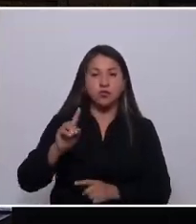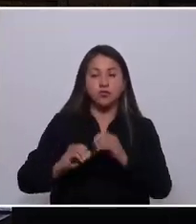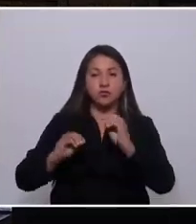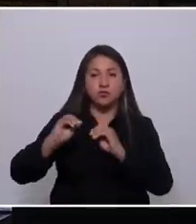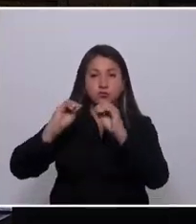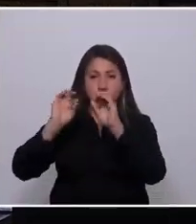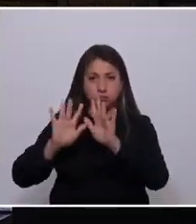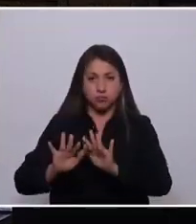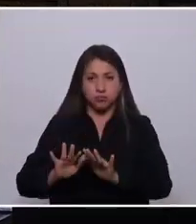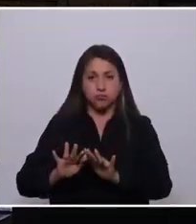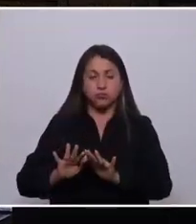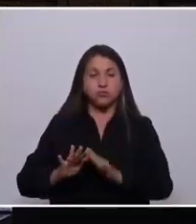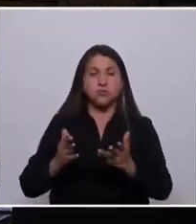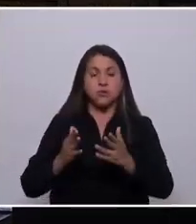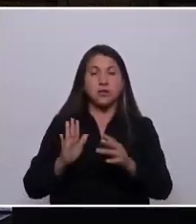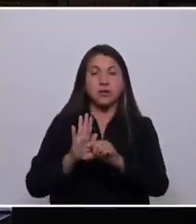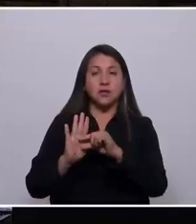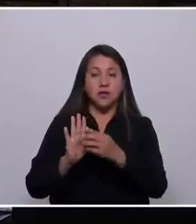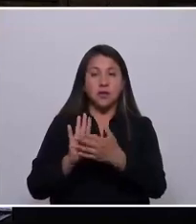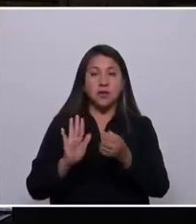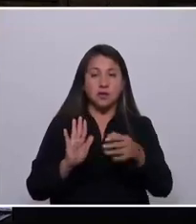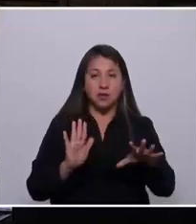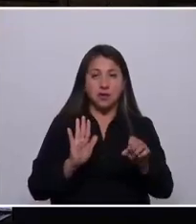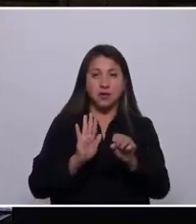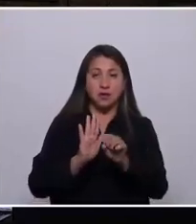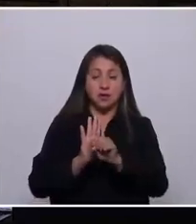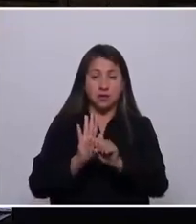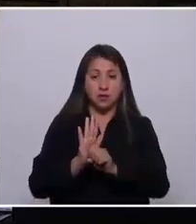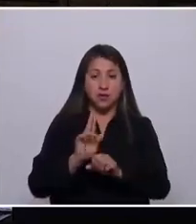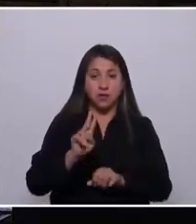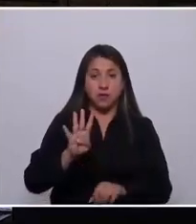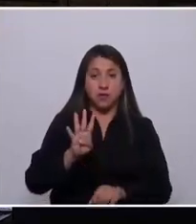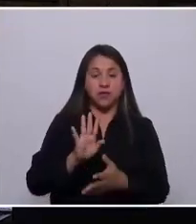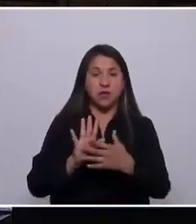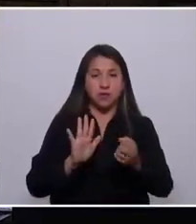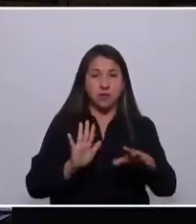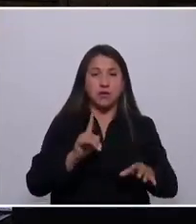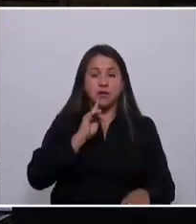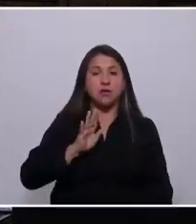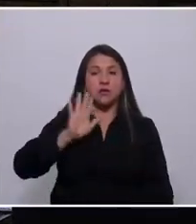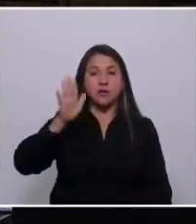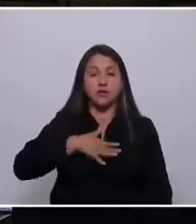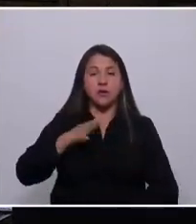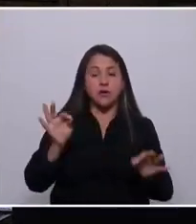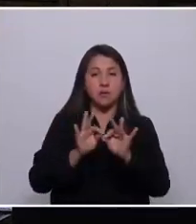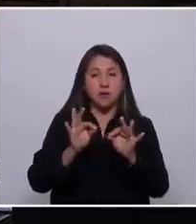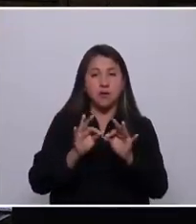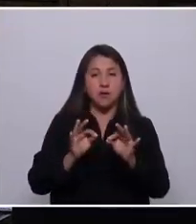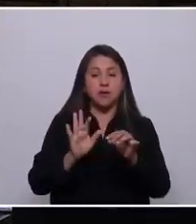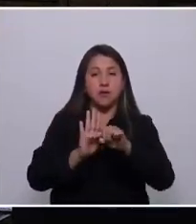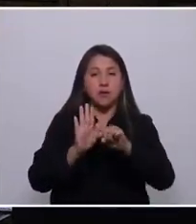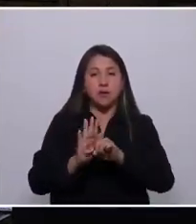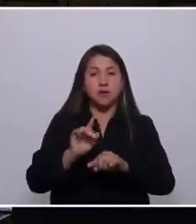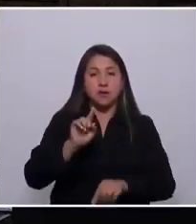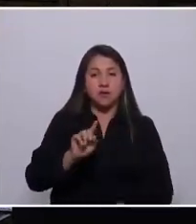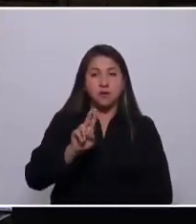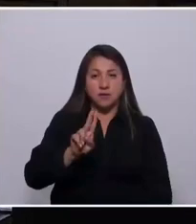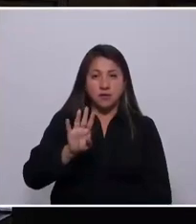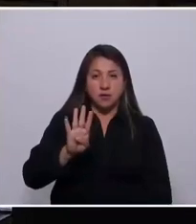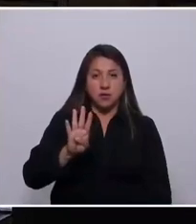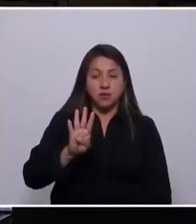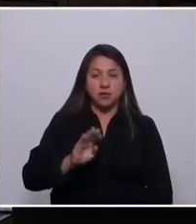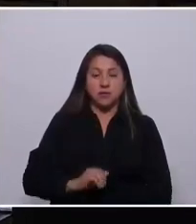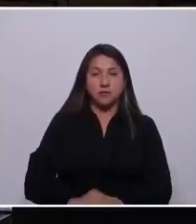autoras para eliminar el artículo 24. Se ofrece la palabra respecto de la indicación número